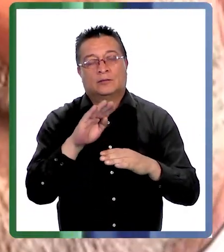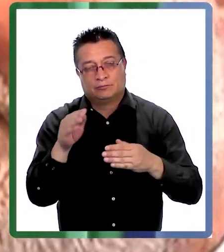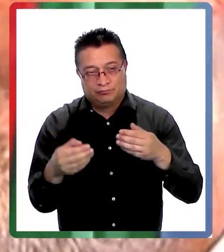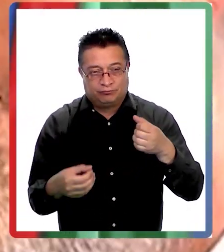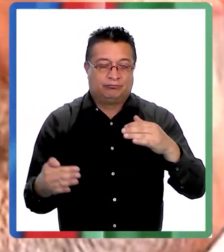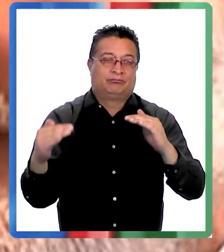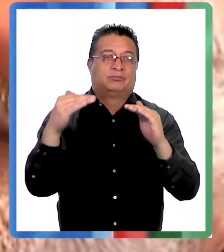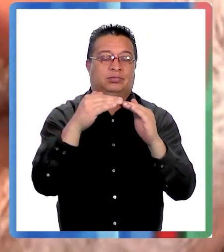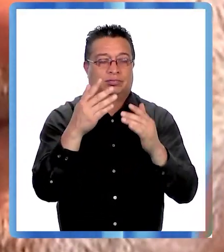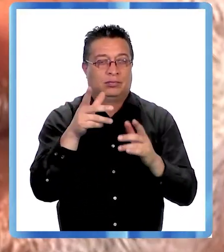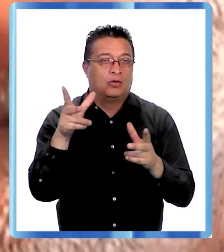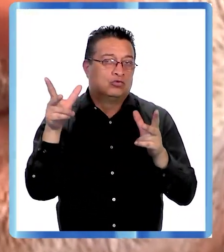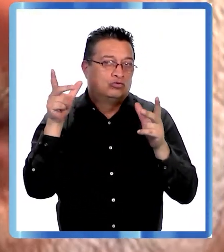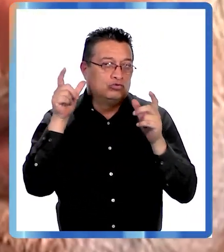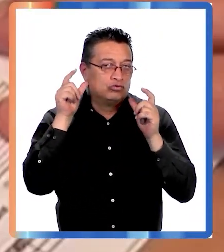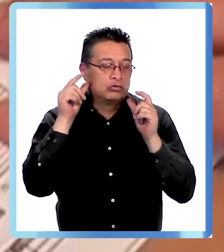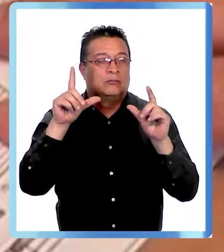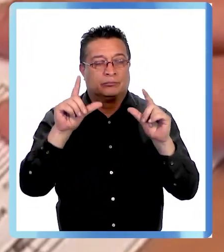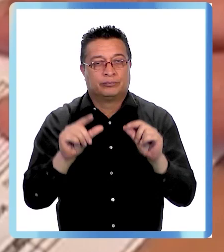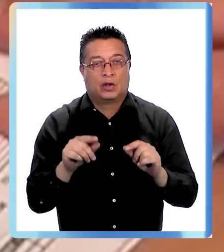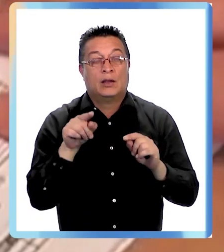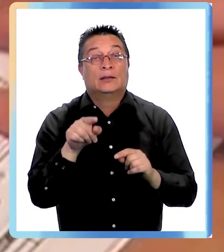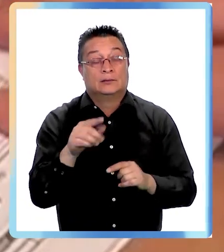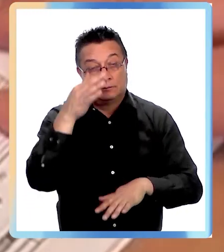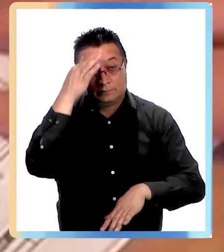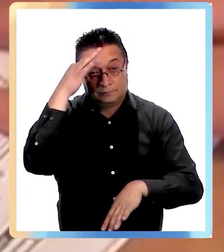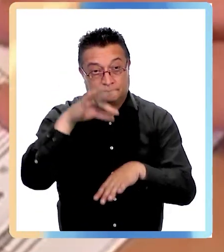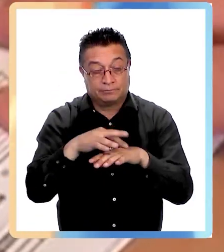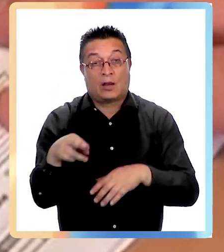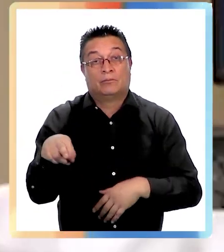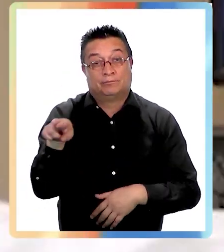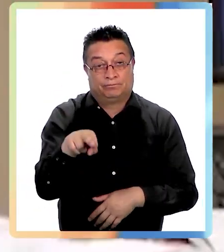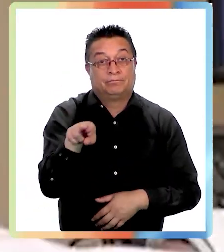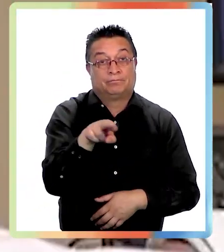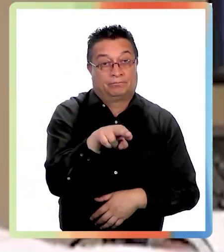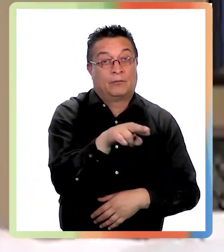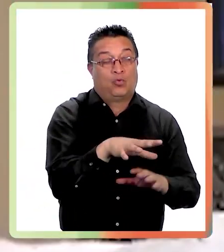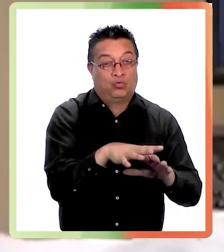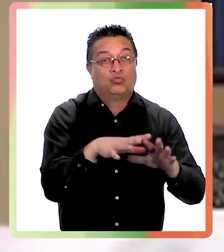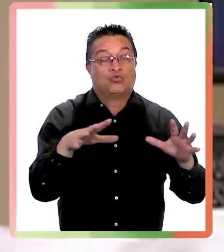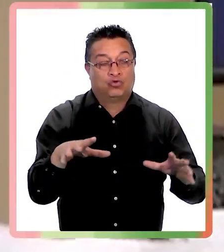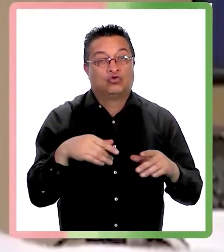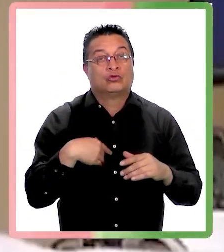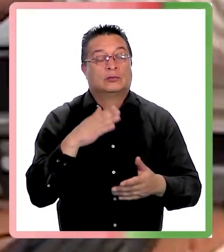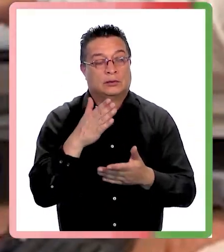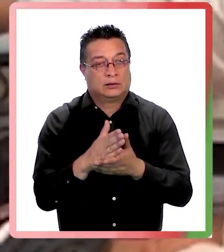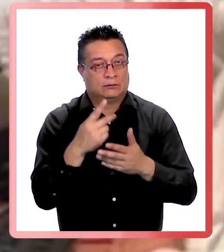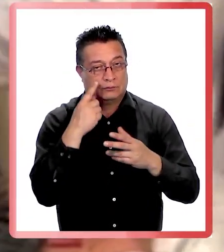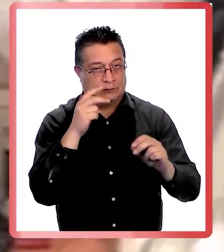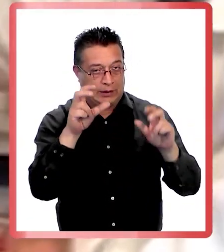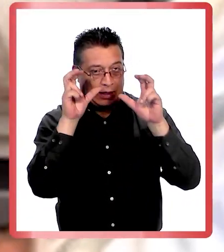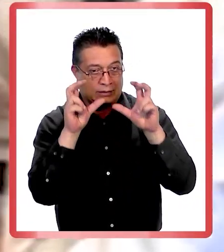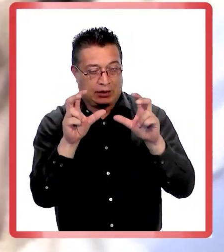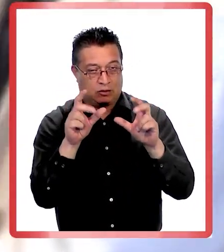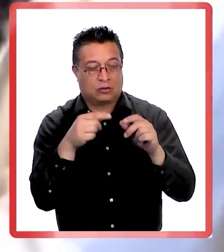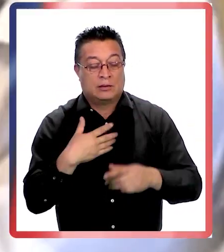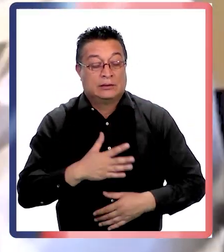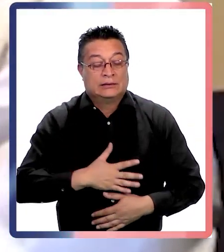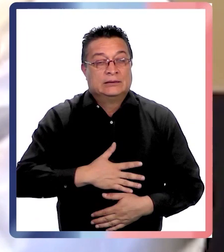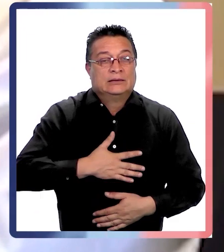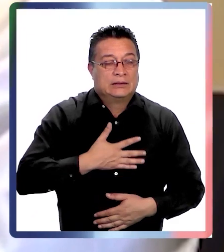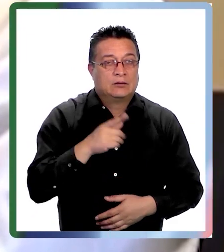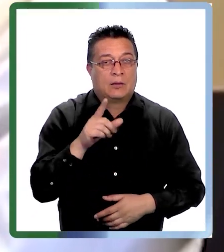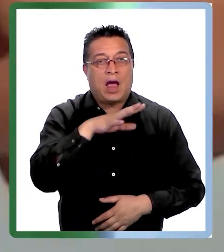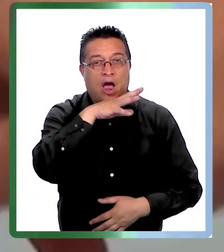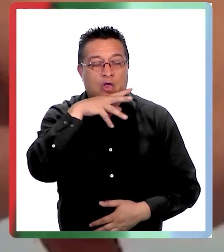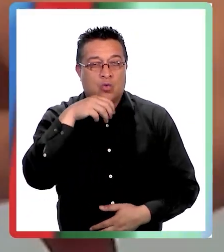compensar esta pérdida auditiva, porque es una patología muy frecuente que uno tiene que estar muy atento a los síntomas